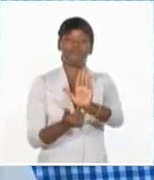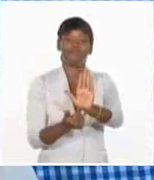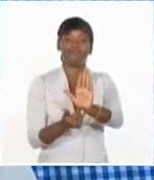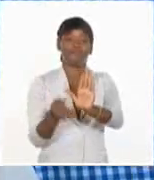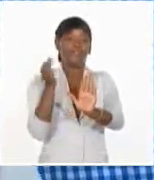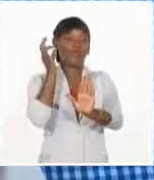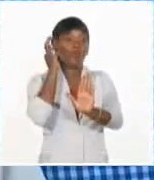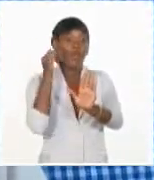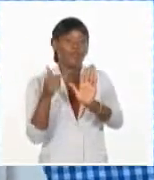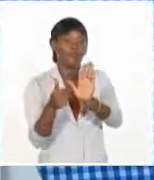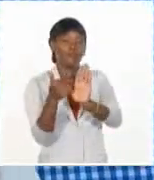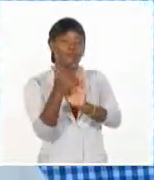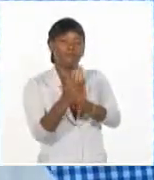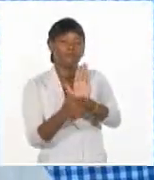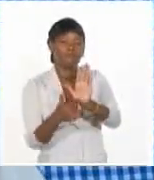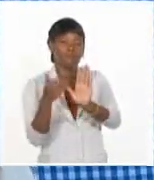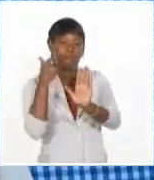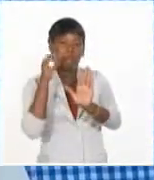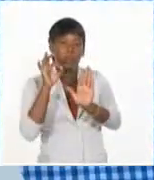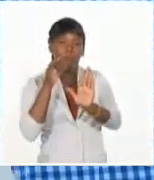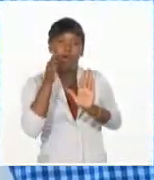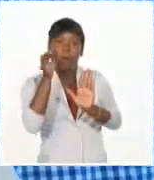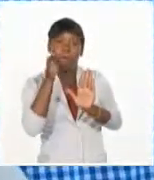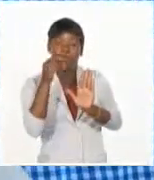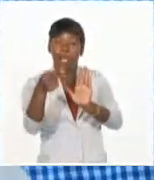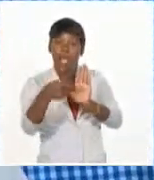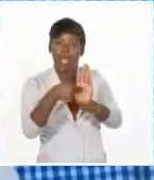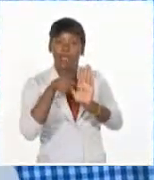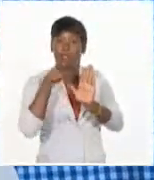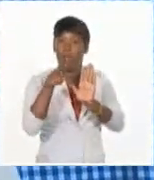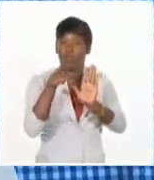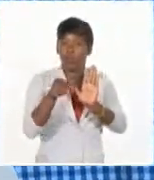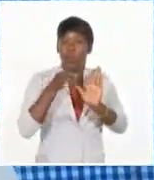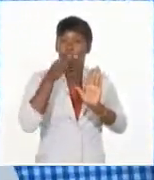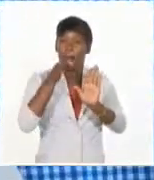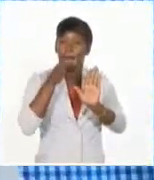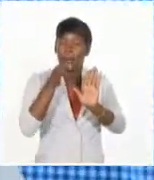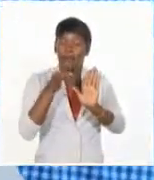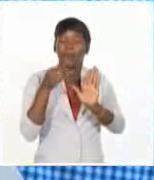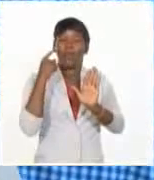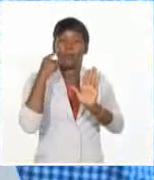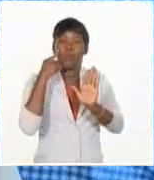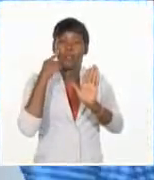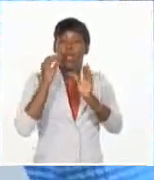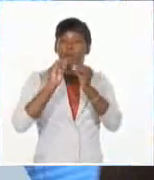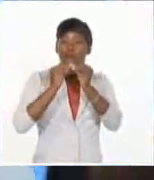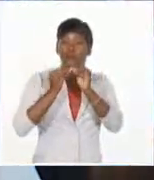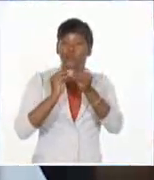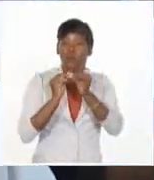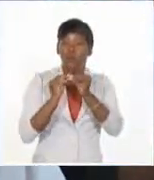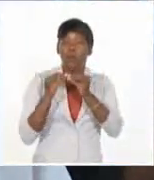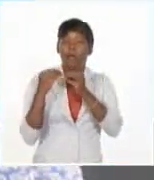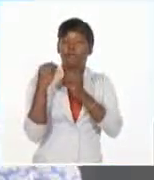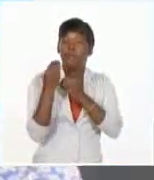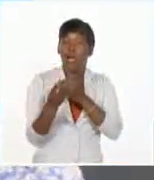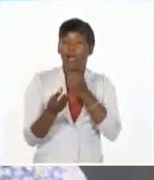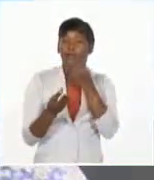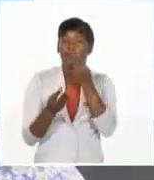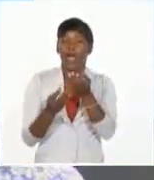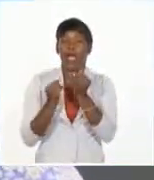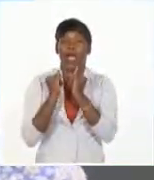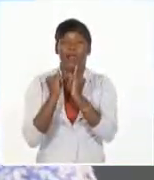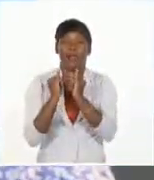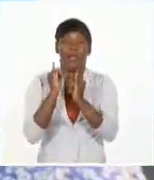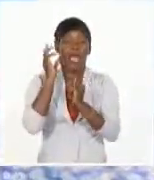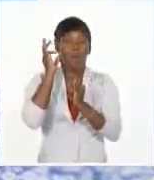quirúrgicas hacer? Y de ahí fueron surgiendo ideas. Yo iba rellenando esos papeles, los iba rellenando con ideas, ideas, ideas, y los fui coleccionando. Para